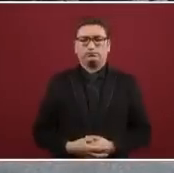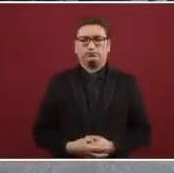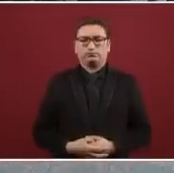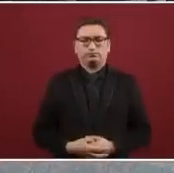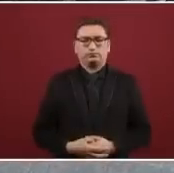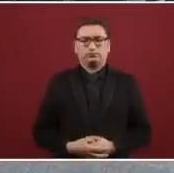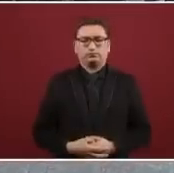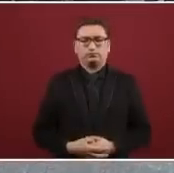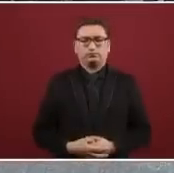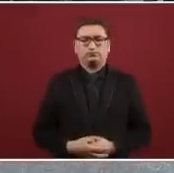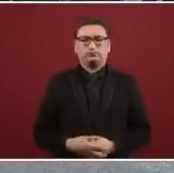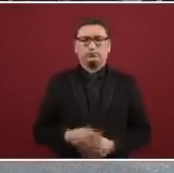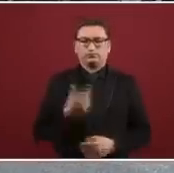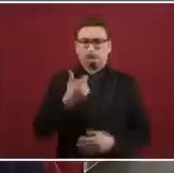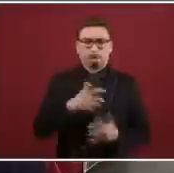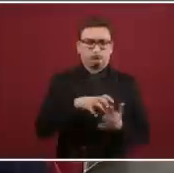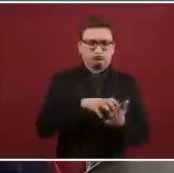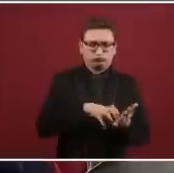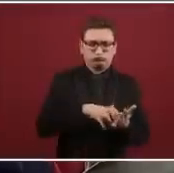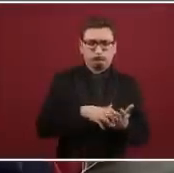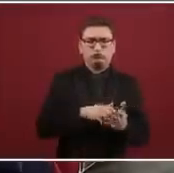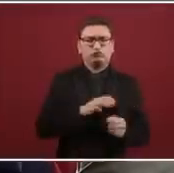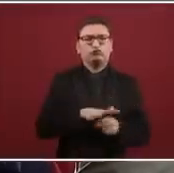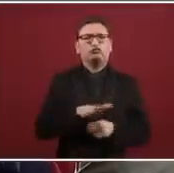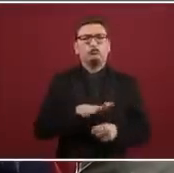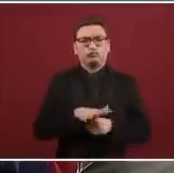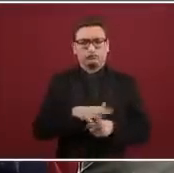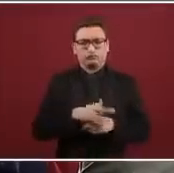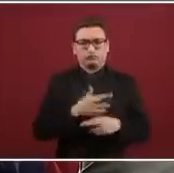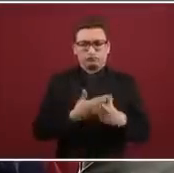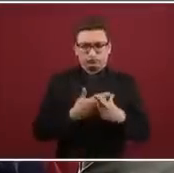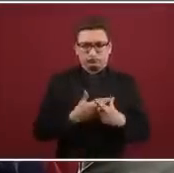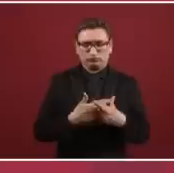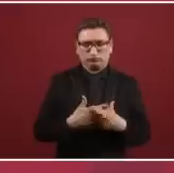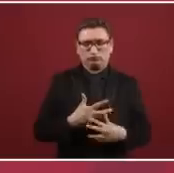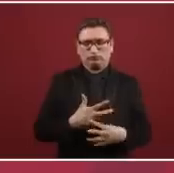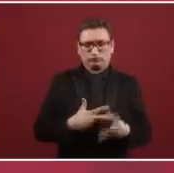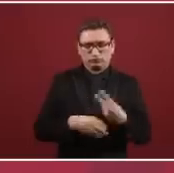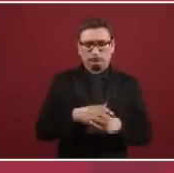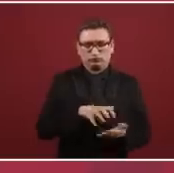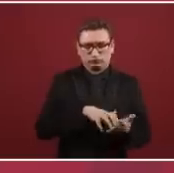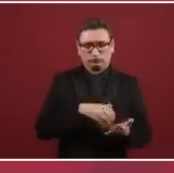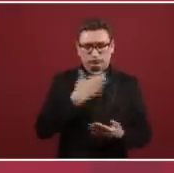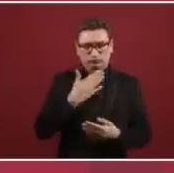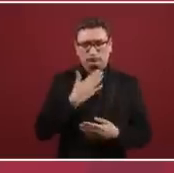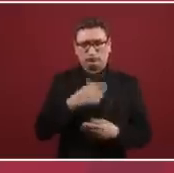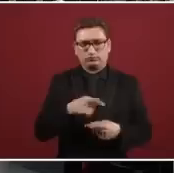¿cuáles son los ahorros que se han obtenido?